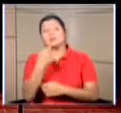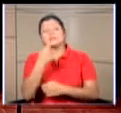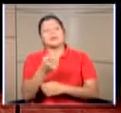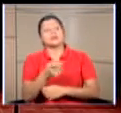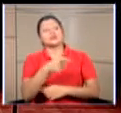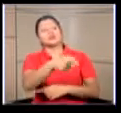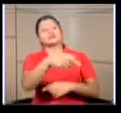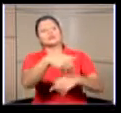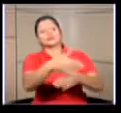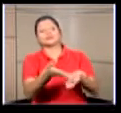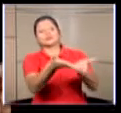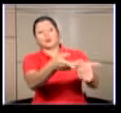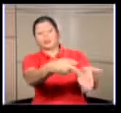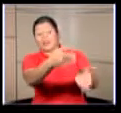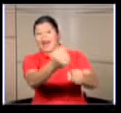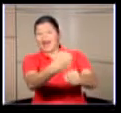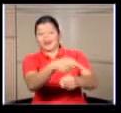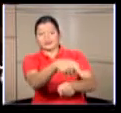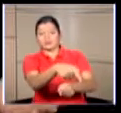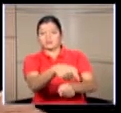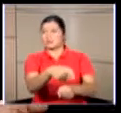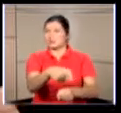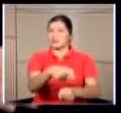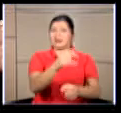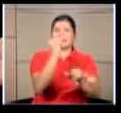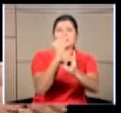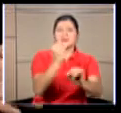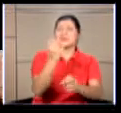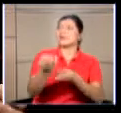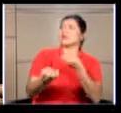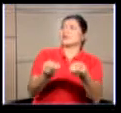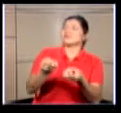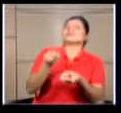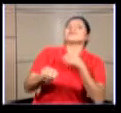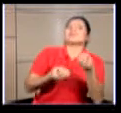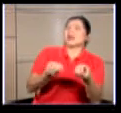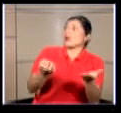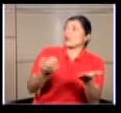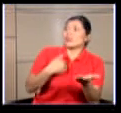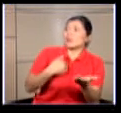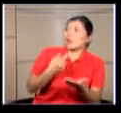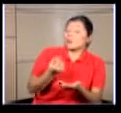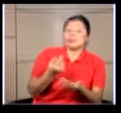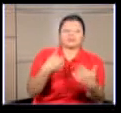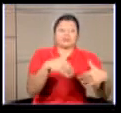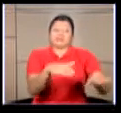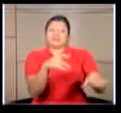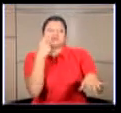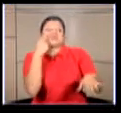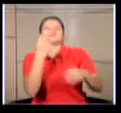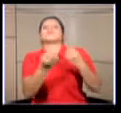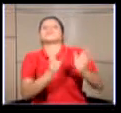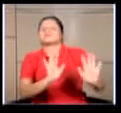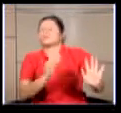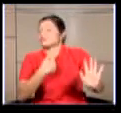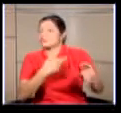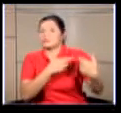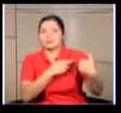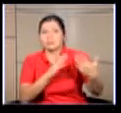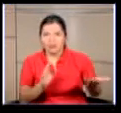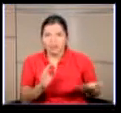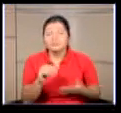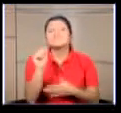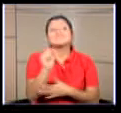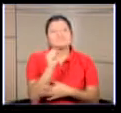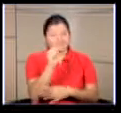necesita esa legislación. Eso ha sido una práctica recurrente, bien intencionada en cuanto a que el Estado se haga cargo de ciertas cosas, pero fiscalmente no ha